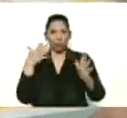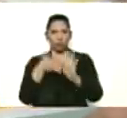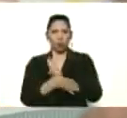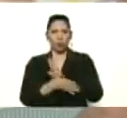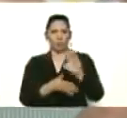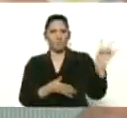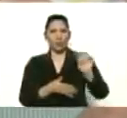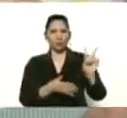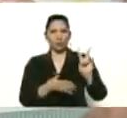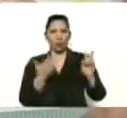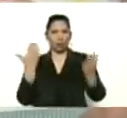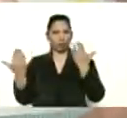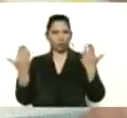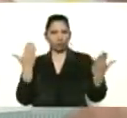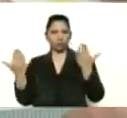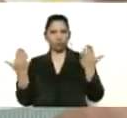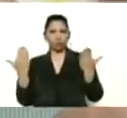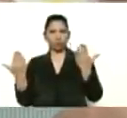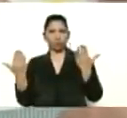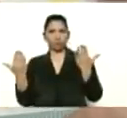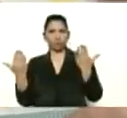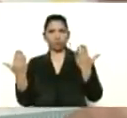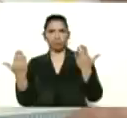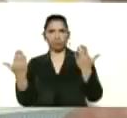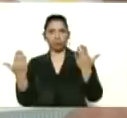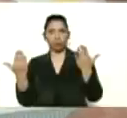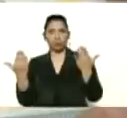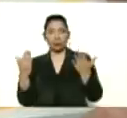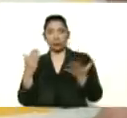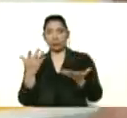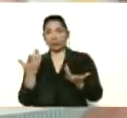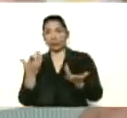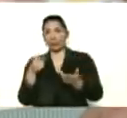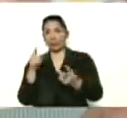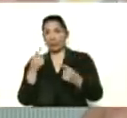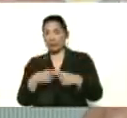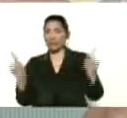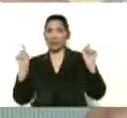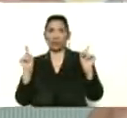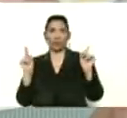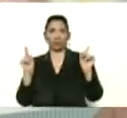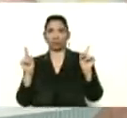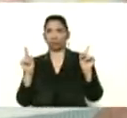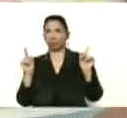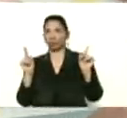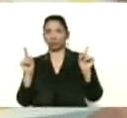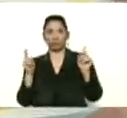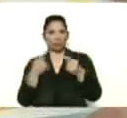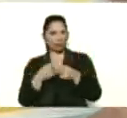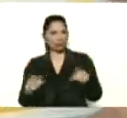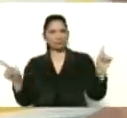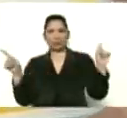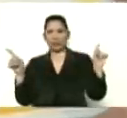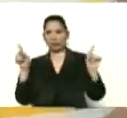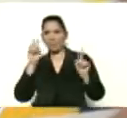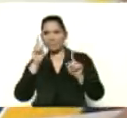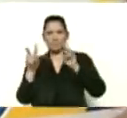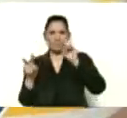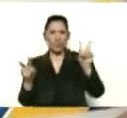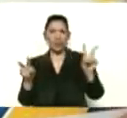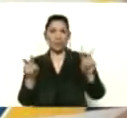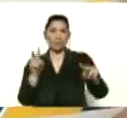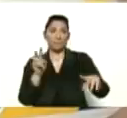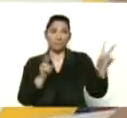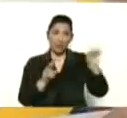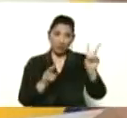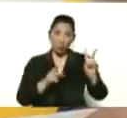Venezuela, la situación es exactamente la contraria. Es exactamente la contraria. Venezuela tiene que cuidarse,